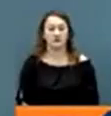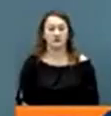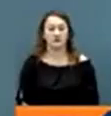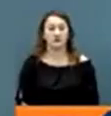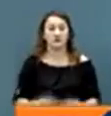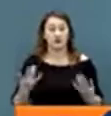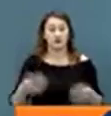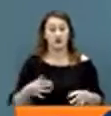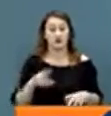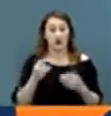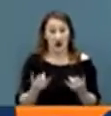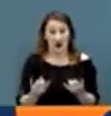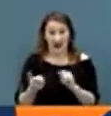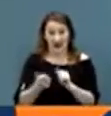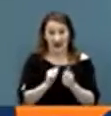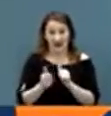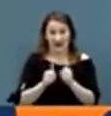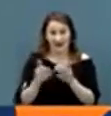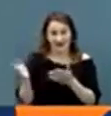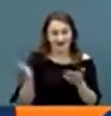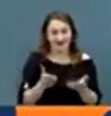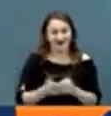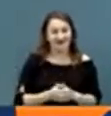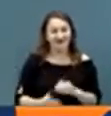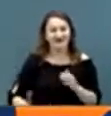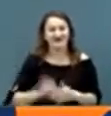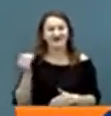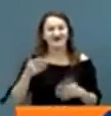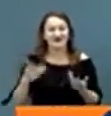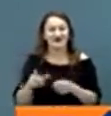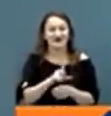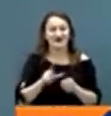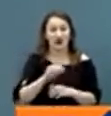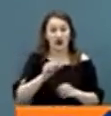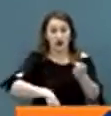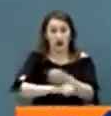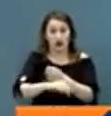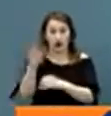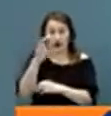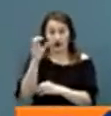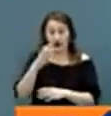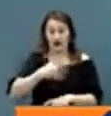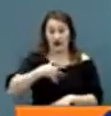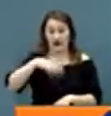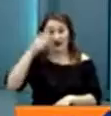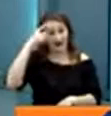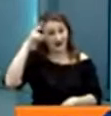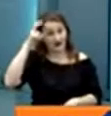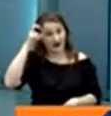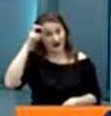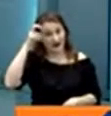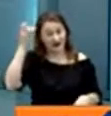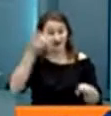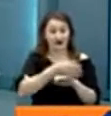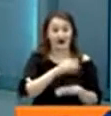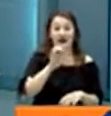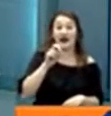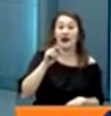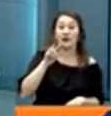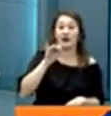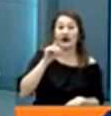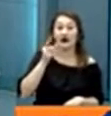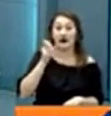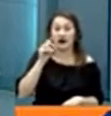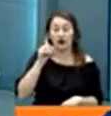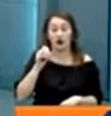Es tiempo de hablar de deportes. Bienvenidos. Comenzó la Liga del Fútbol Colombiano con victoria del América sobre Envigado y empate entre